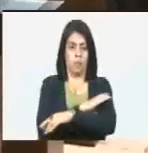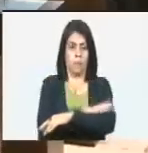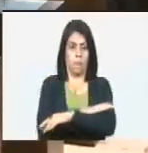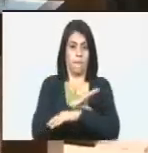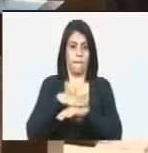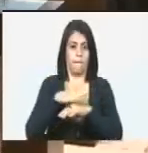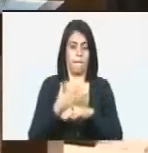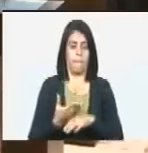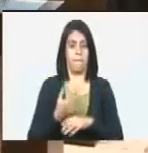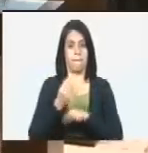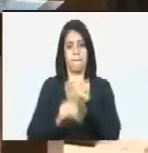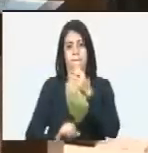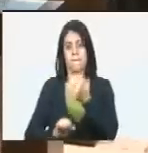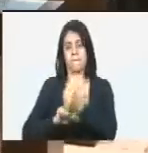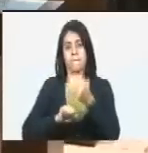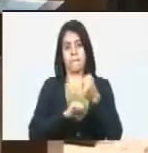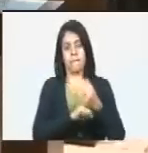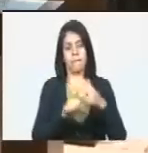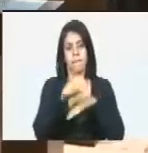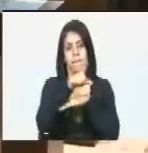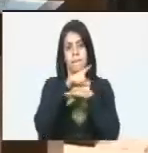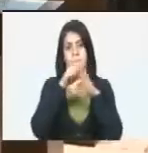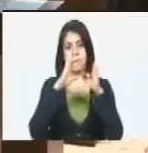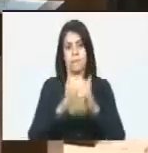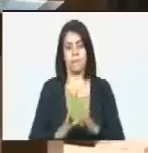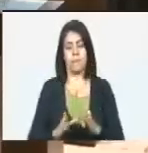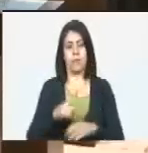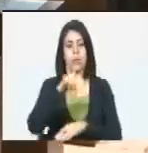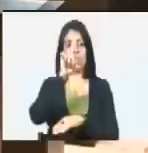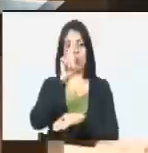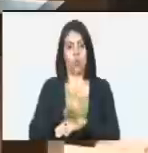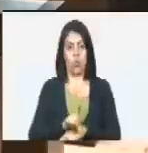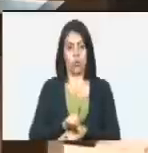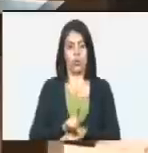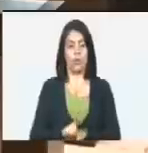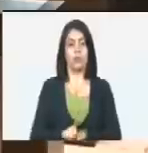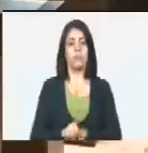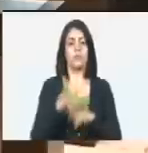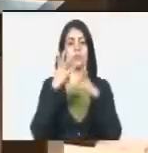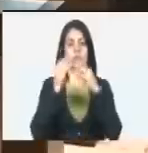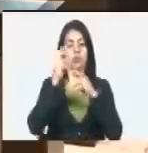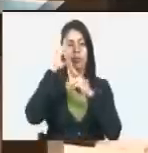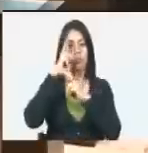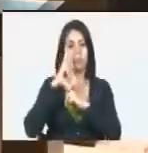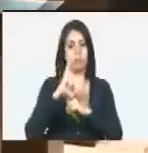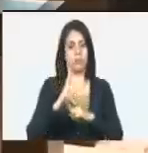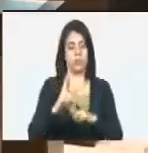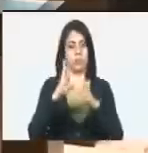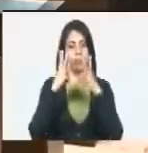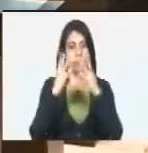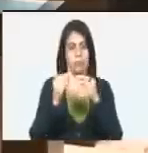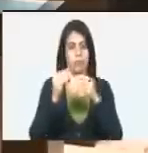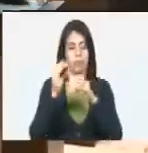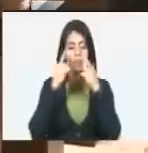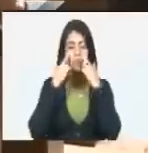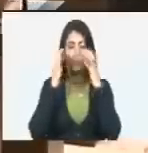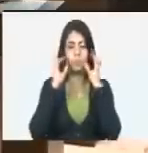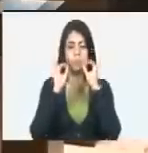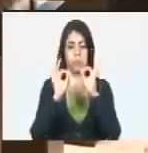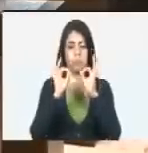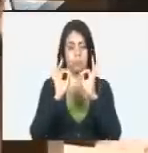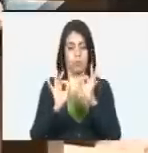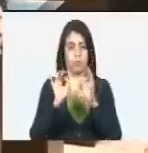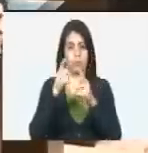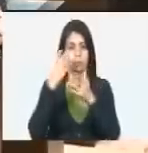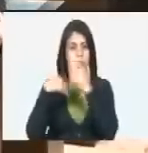que apoyamos al gobierno al unísono y con mucho respeto y con mucho cuidado en aquellos temas